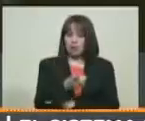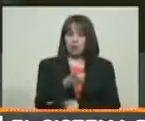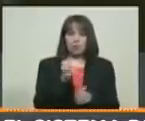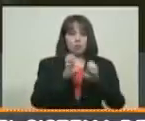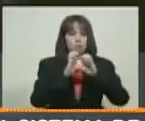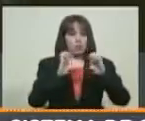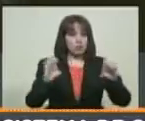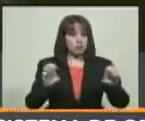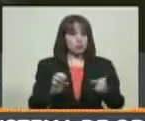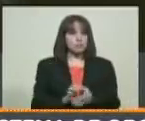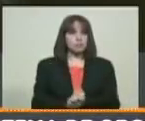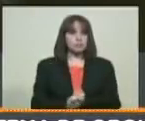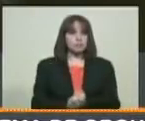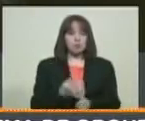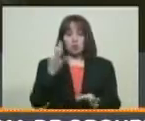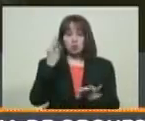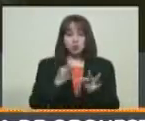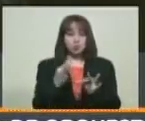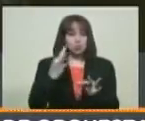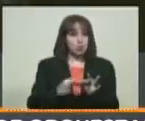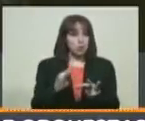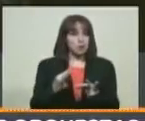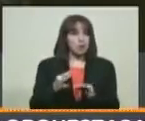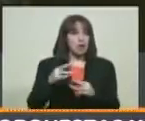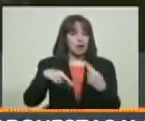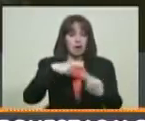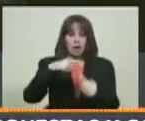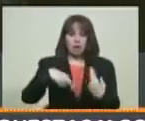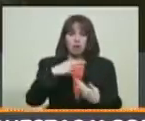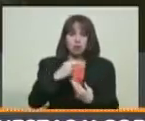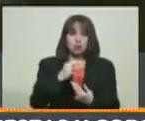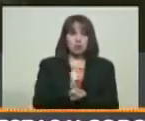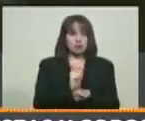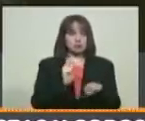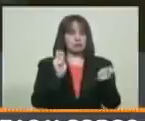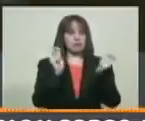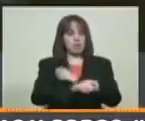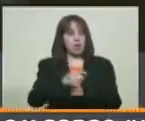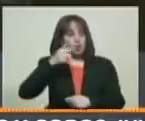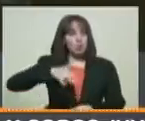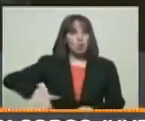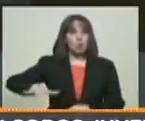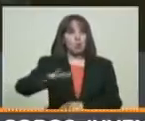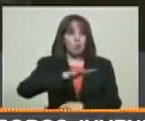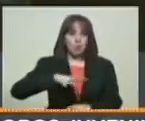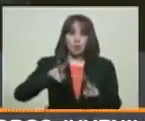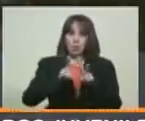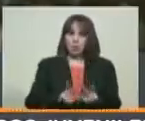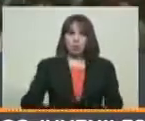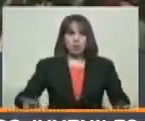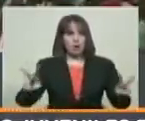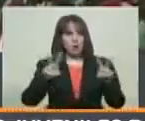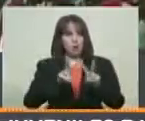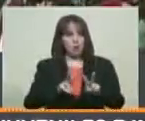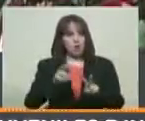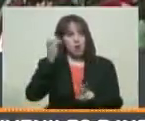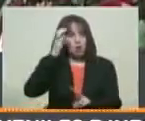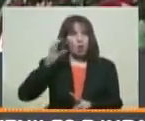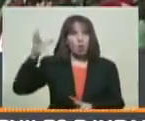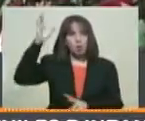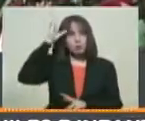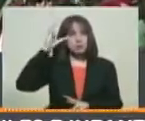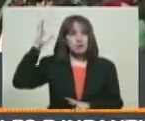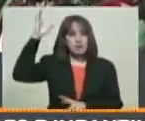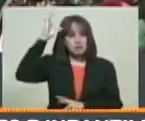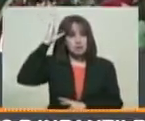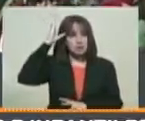educación, afortunadamente, la revolución ha creado un pueblo de valores, un pueblo de conciencia